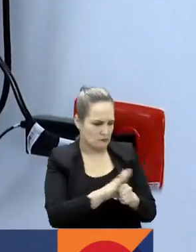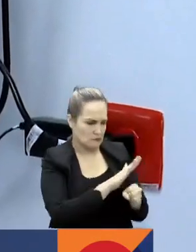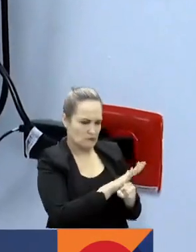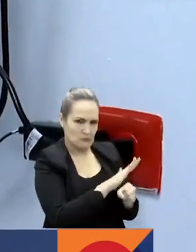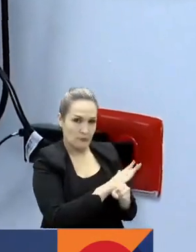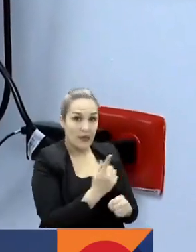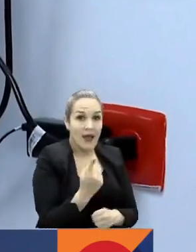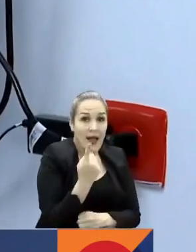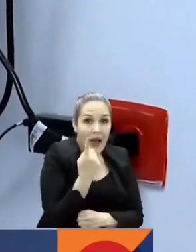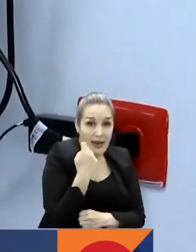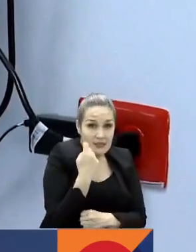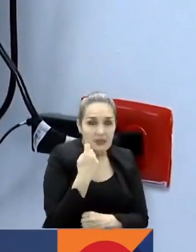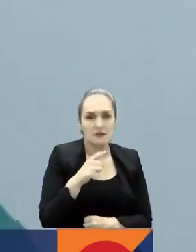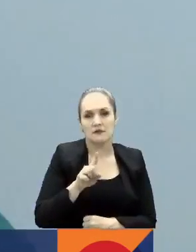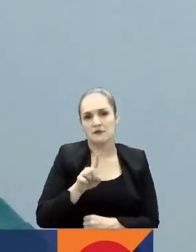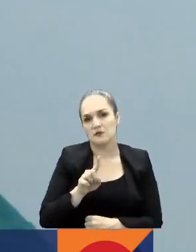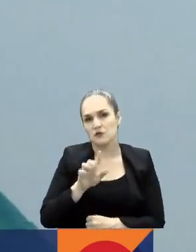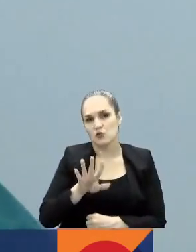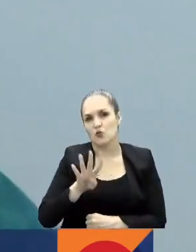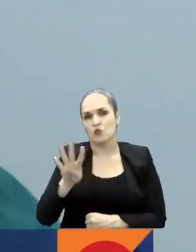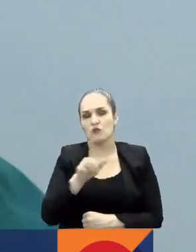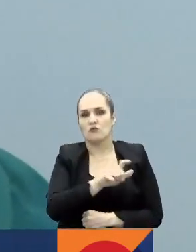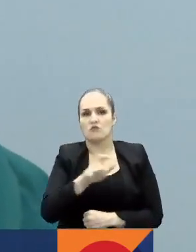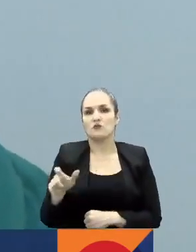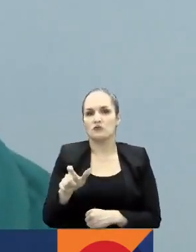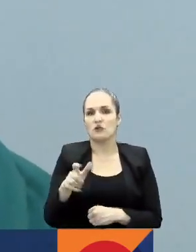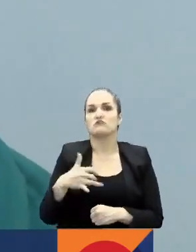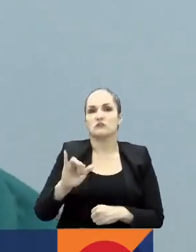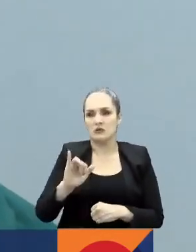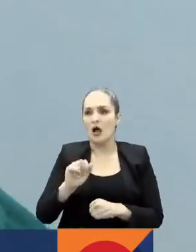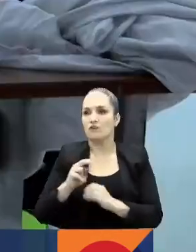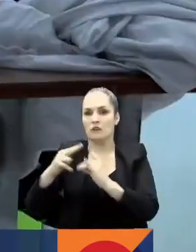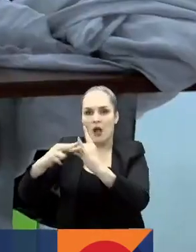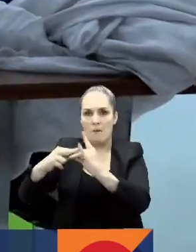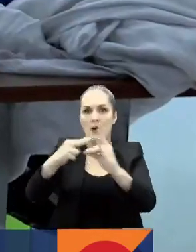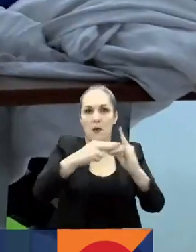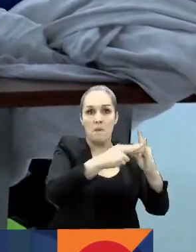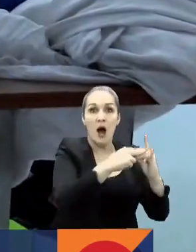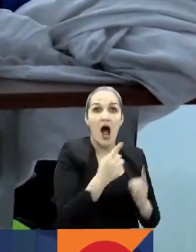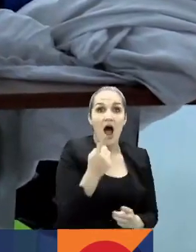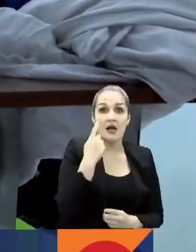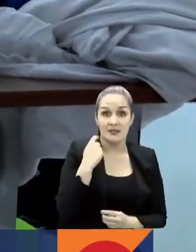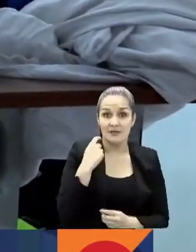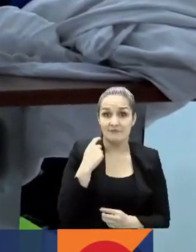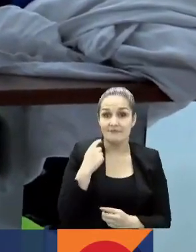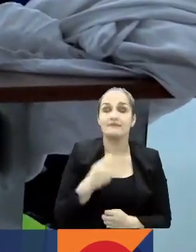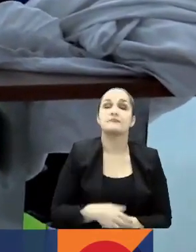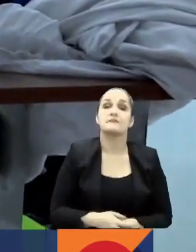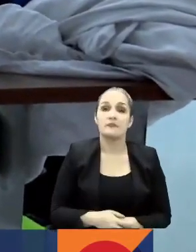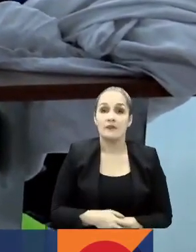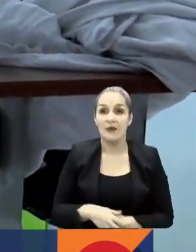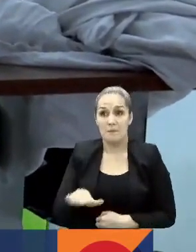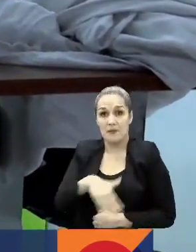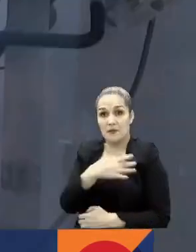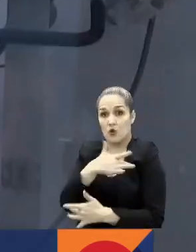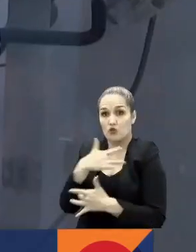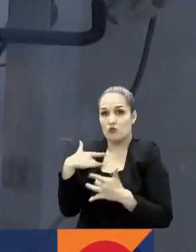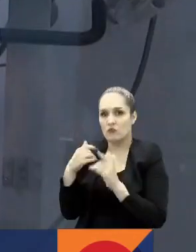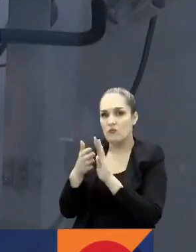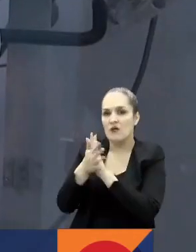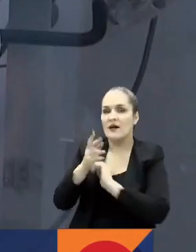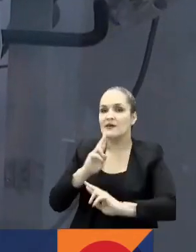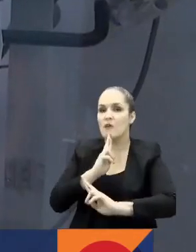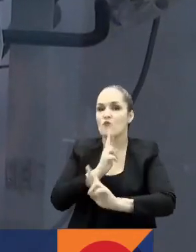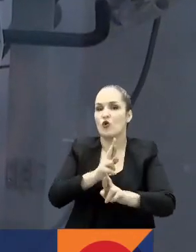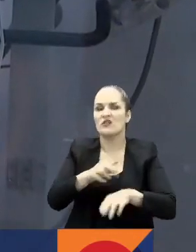ayer, 154 pacientes lograron ser ubicados en camas UCI. De acuerdo al último reporte del Ministerio de Salud, Cundinamarca,